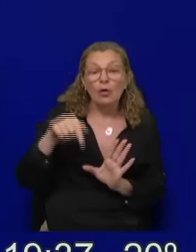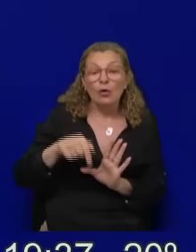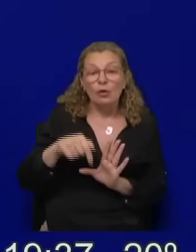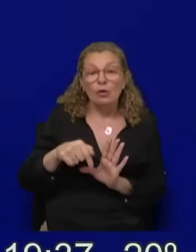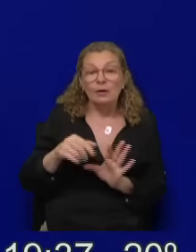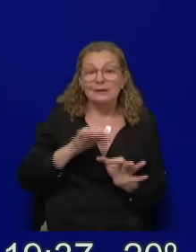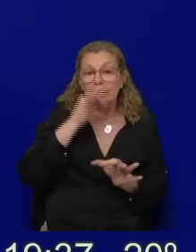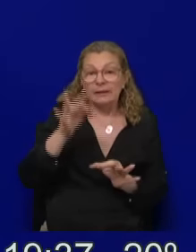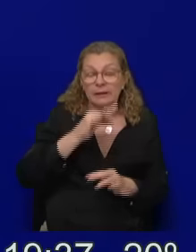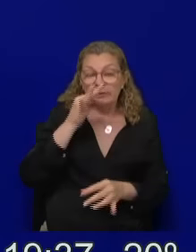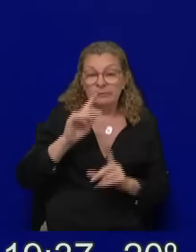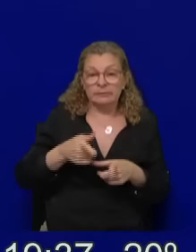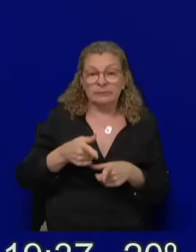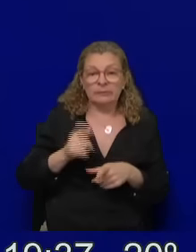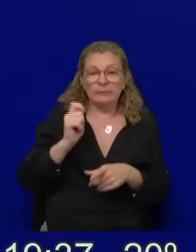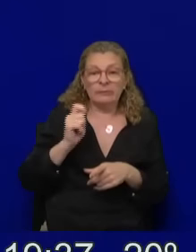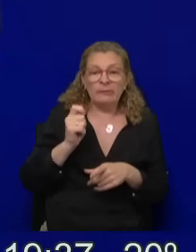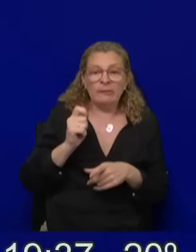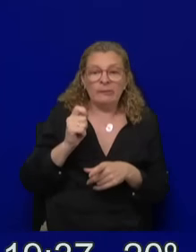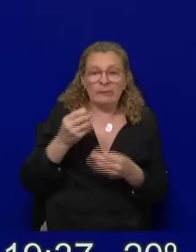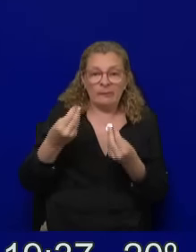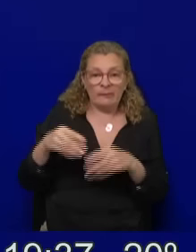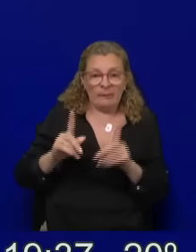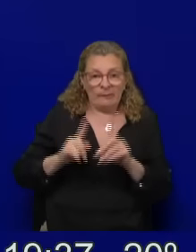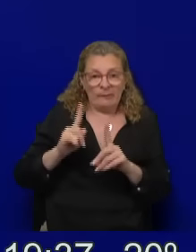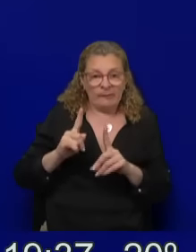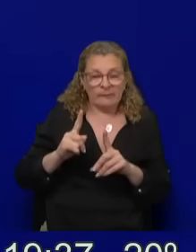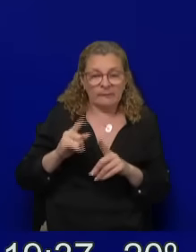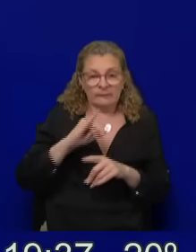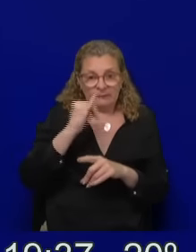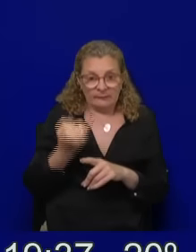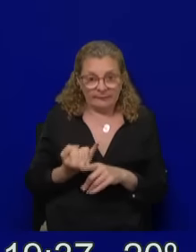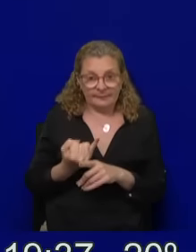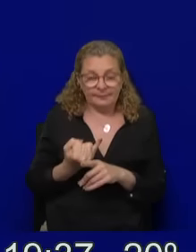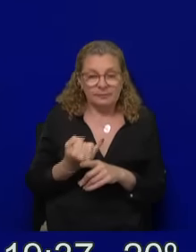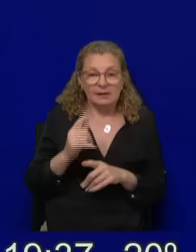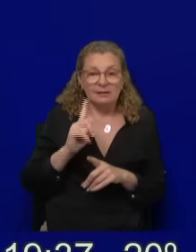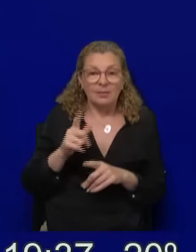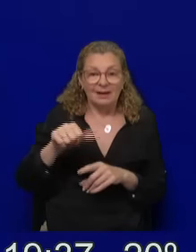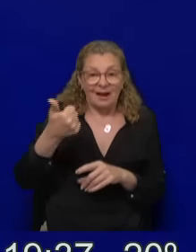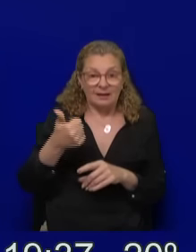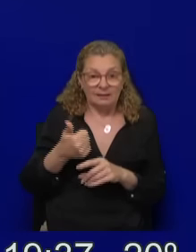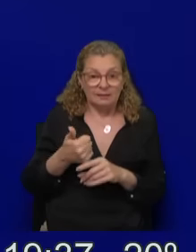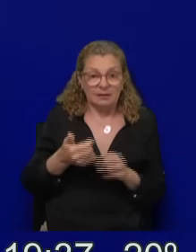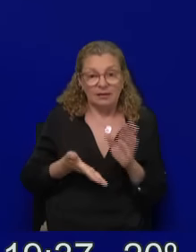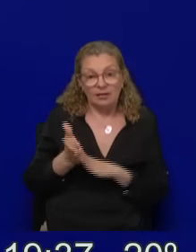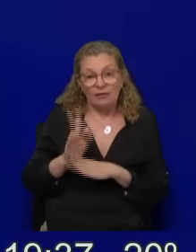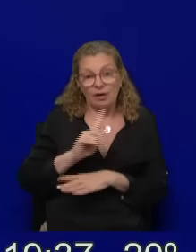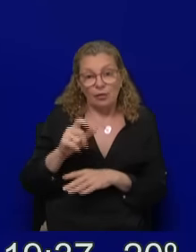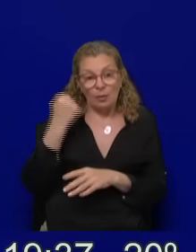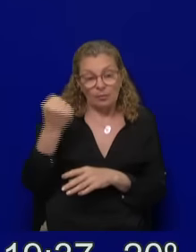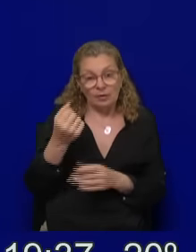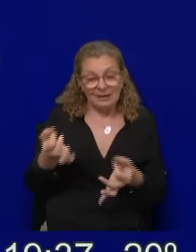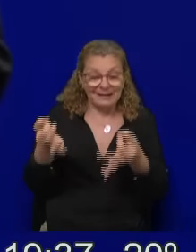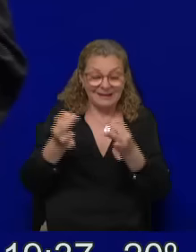las declaraciones tanto de quienes pierden algún dirigente como Álvaro Delgado, como quien los gana, ¿no? El que se va no es tan importante, el que